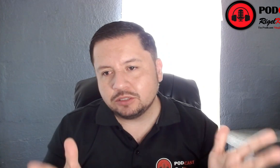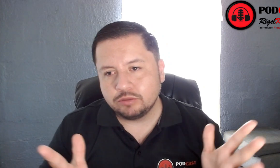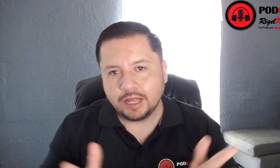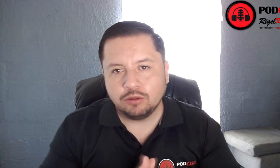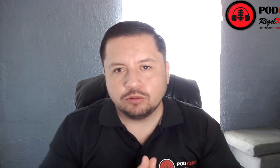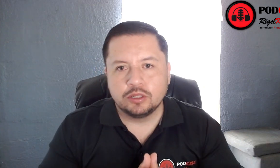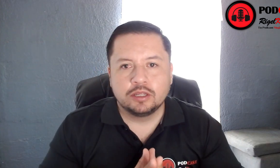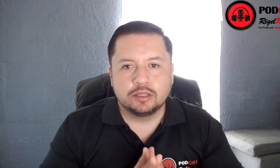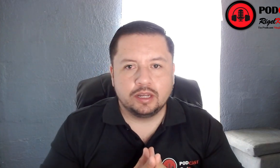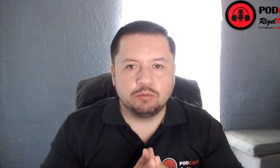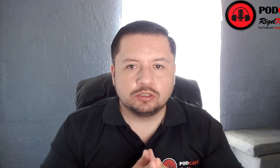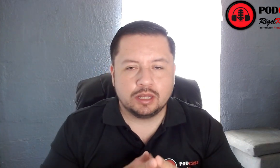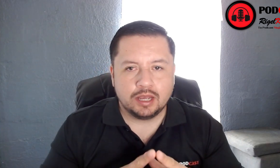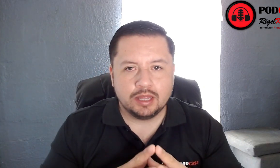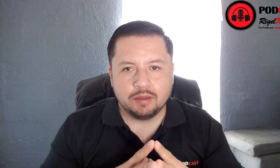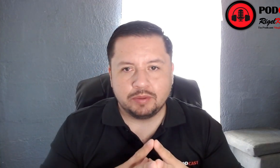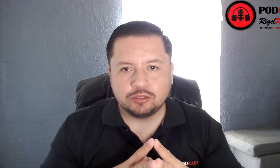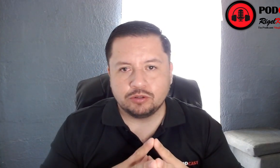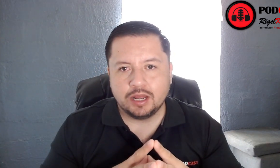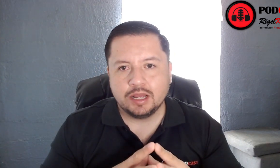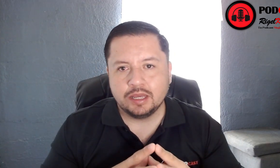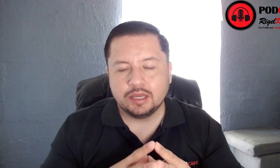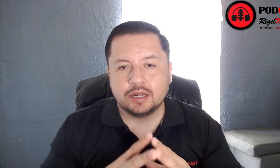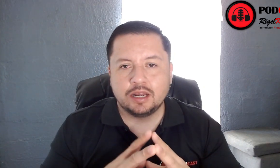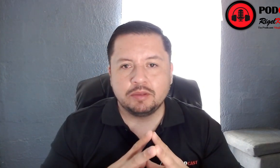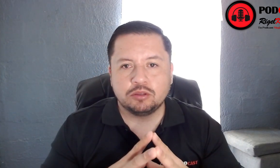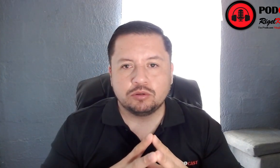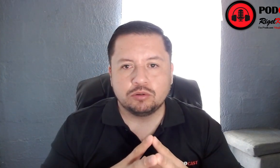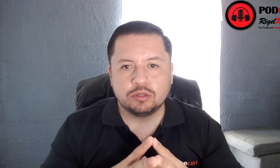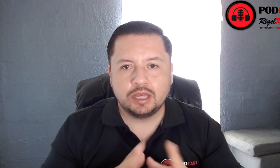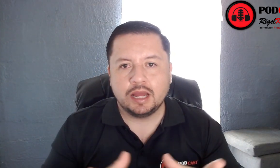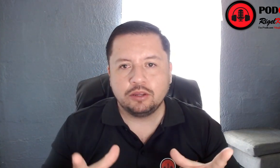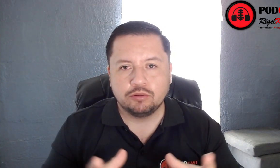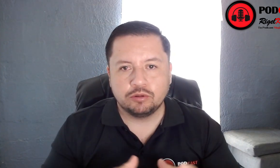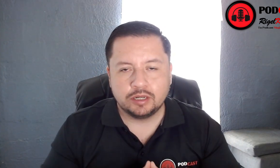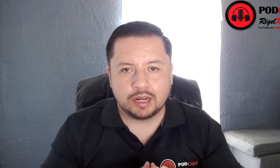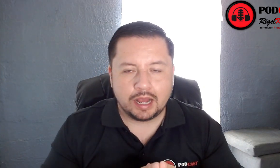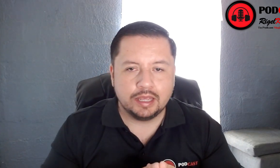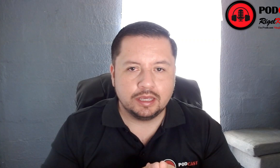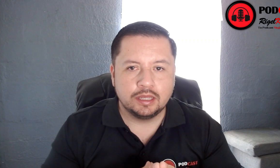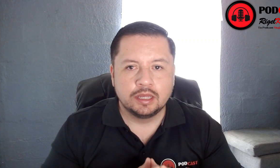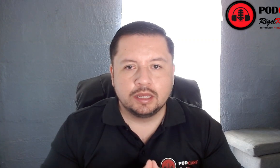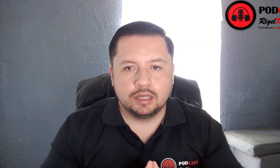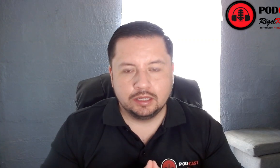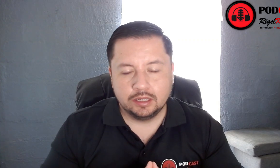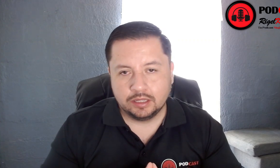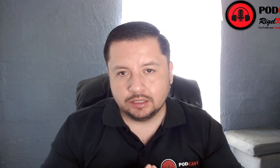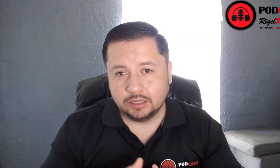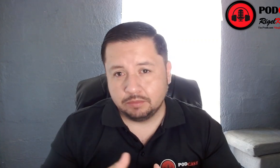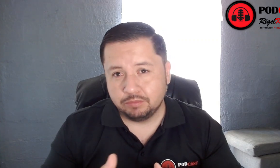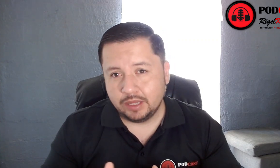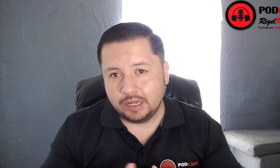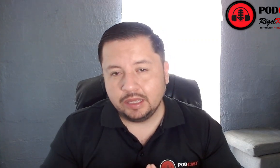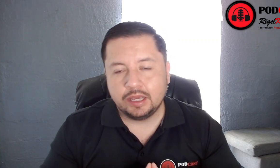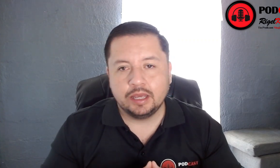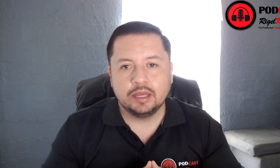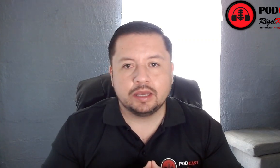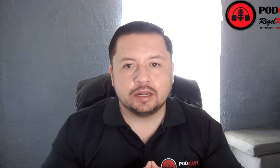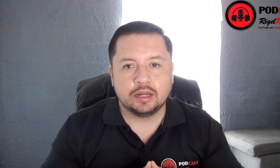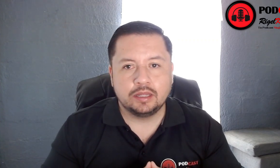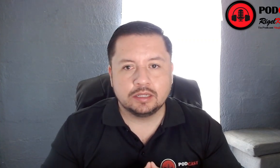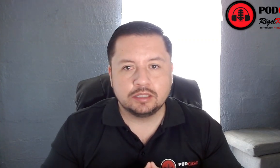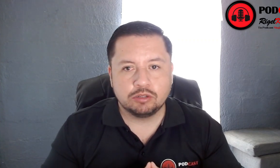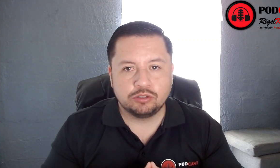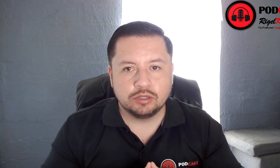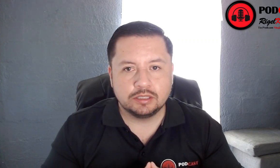pues bueno, ahí está el resultado. Tenemos a cada personaje en el ámbito diario, en la calle, que delinque,